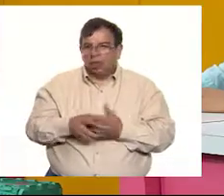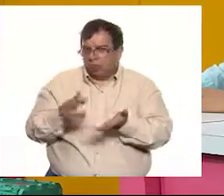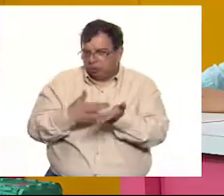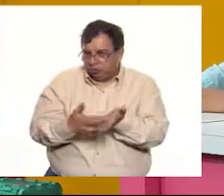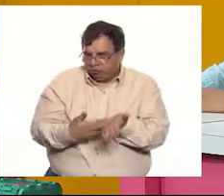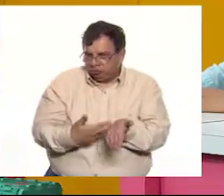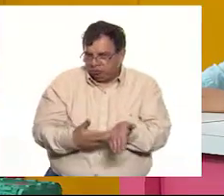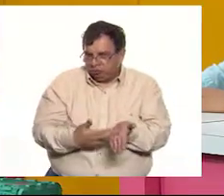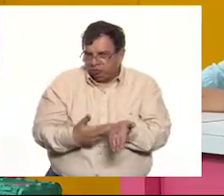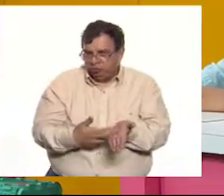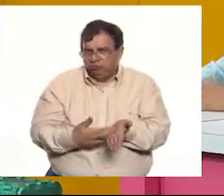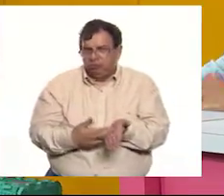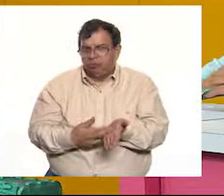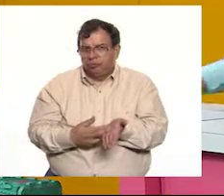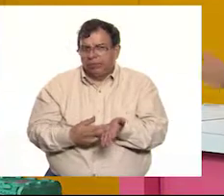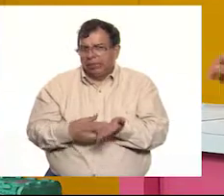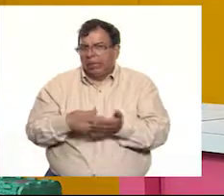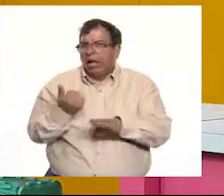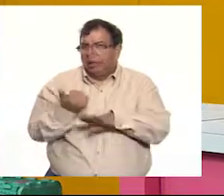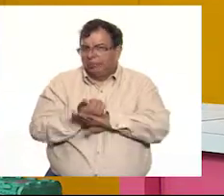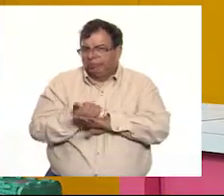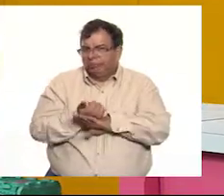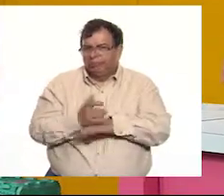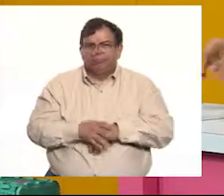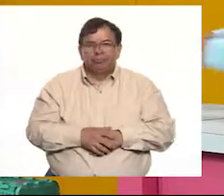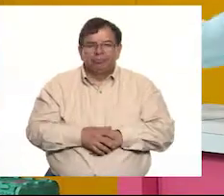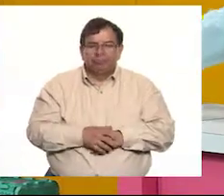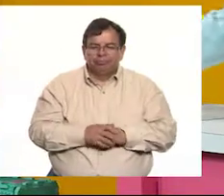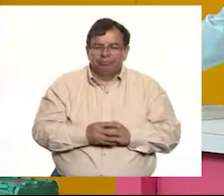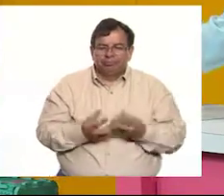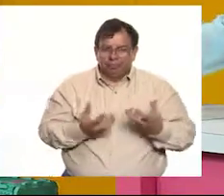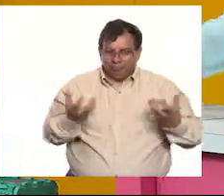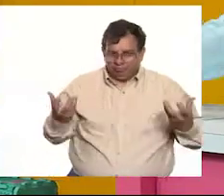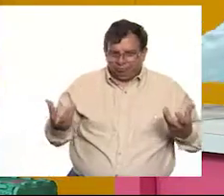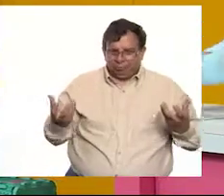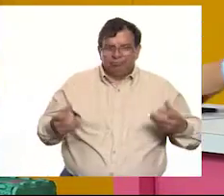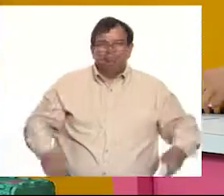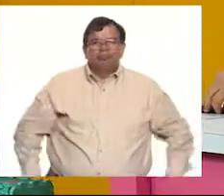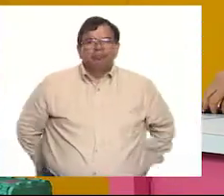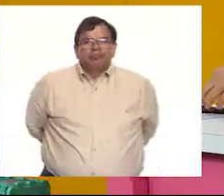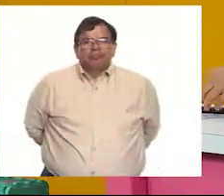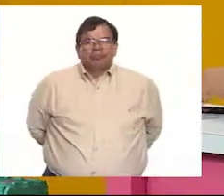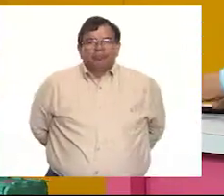rosa y amarillo. Claro que sí. Aquí están.